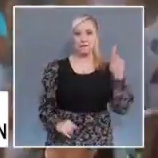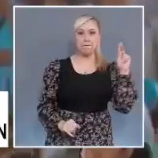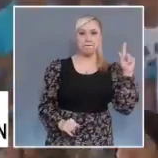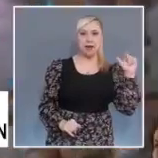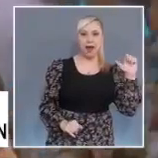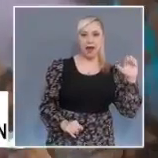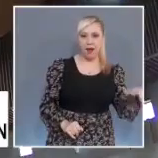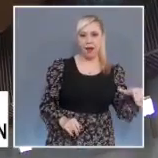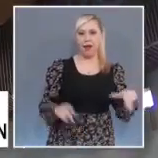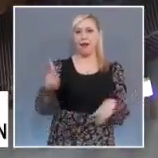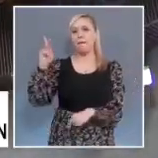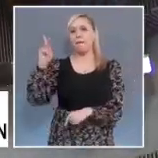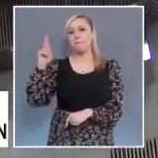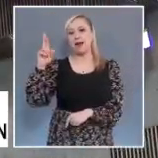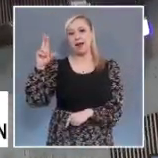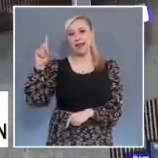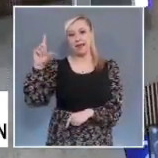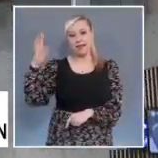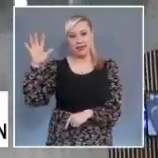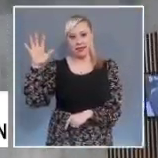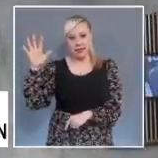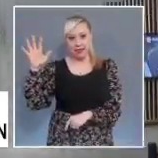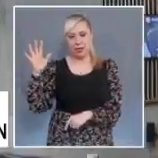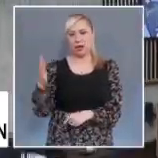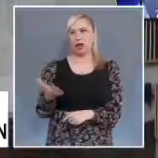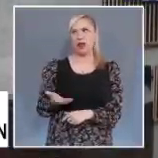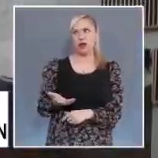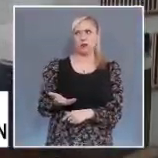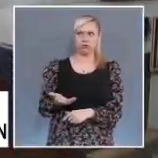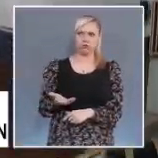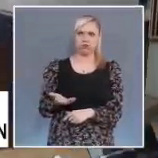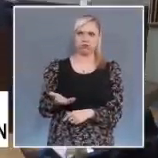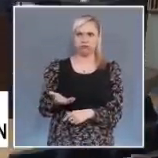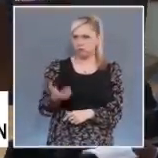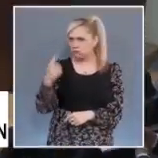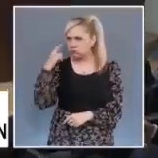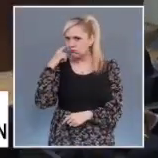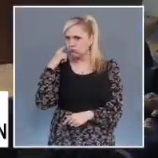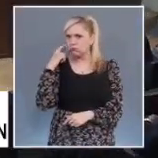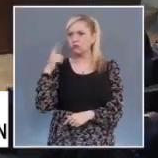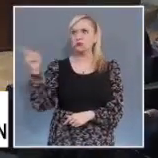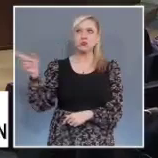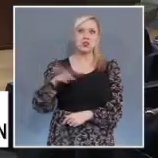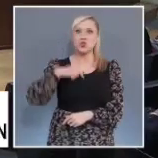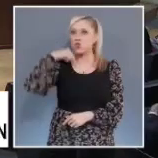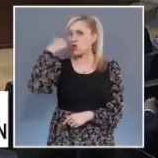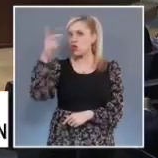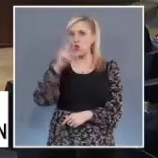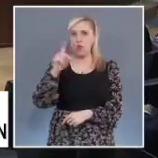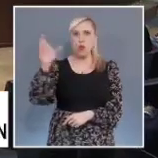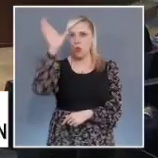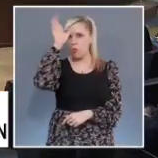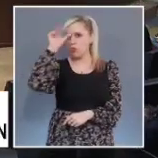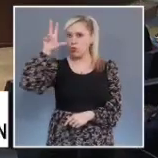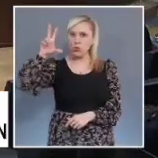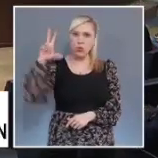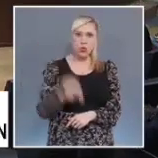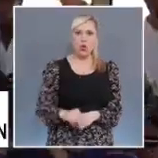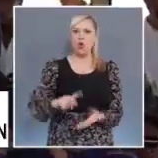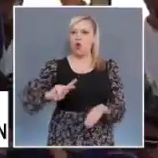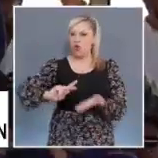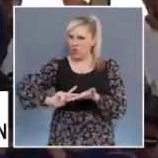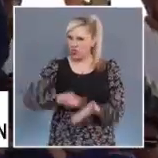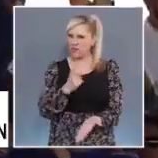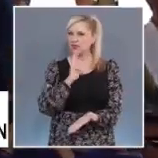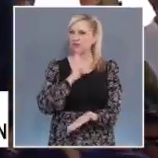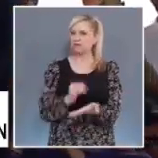el PRD. Este proyecto propone revocar parcialmente la resolución con el fin de que emita una nueva sentencia de manera exhaustiva,